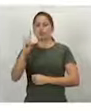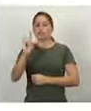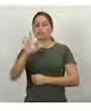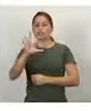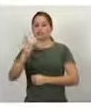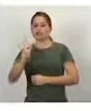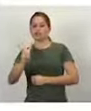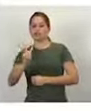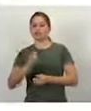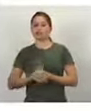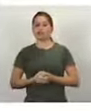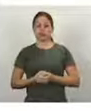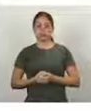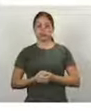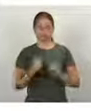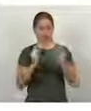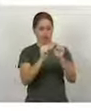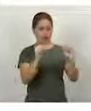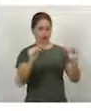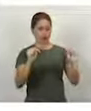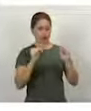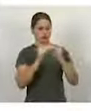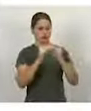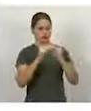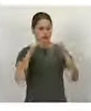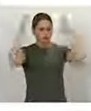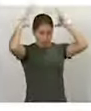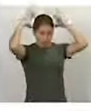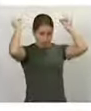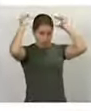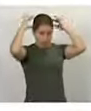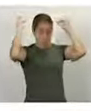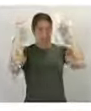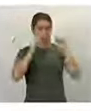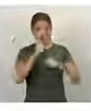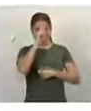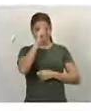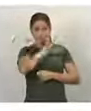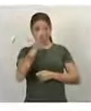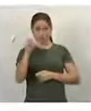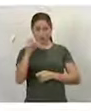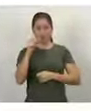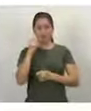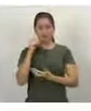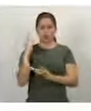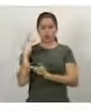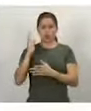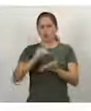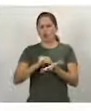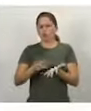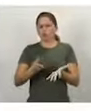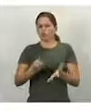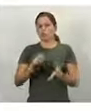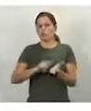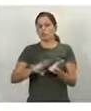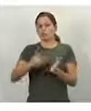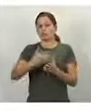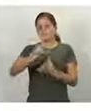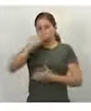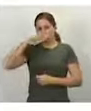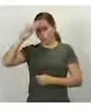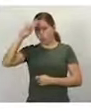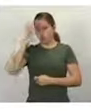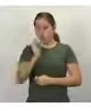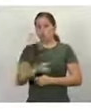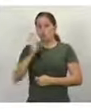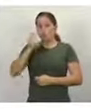1953, en la sala de enfermera del Hospital Saturnino Lora, en Santiago de Cuba, fue